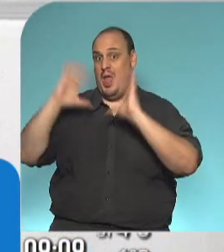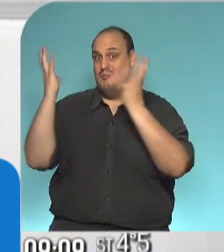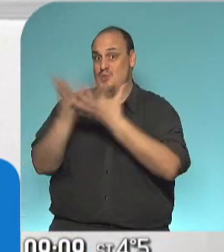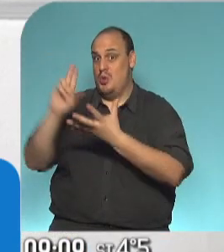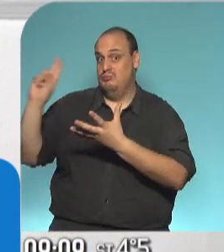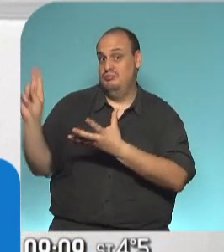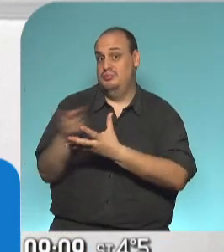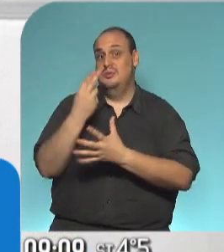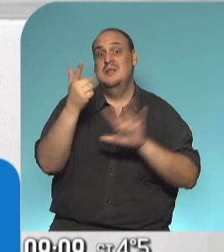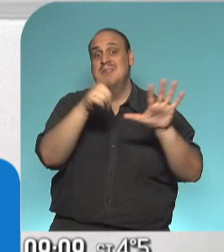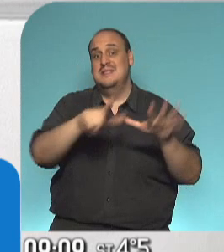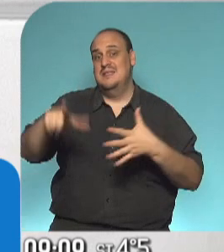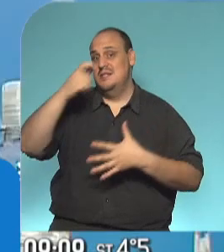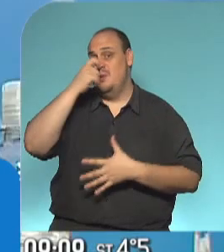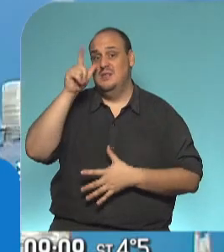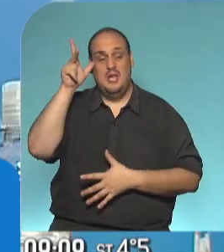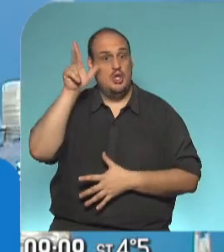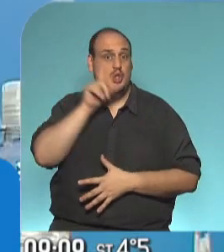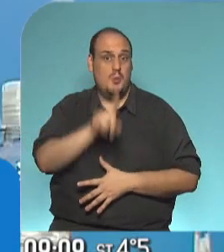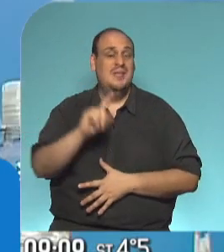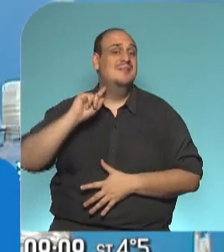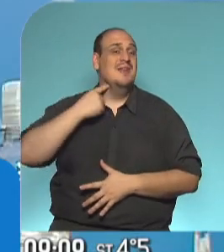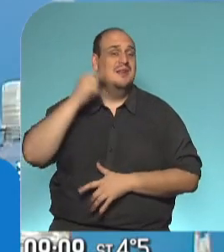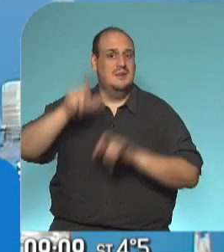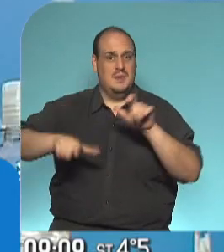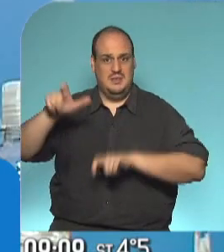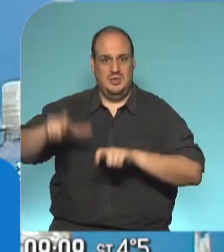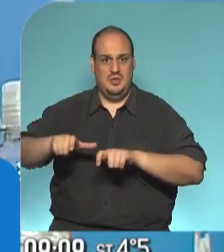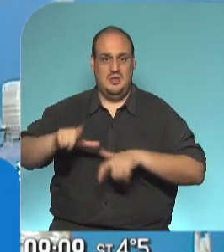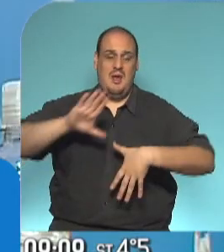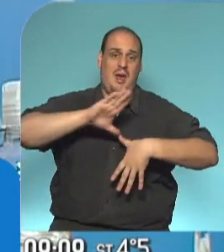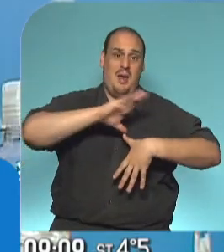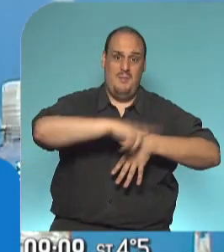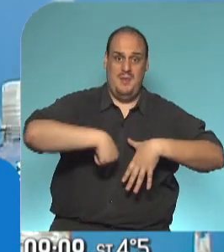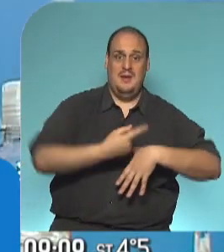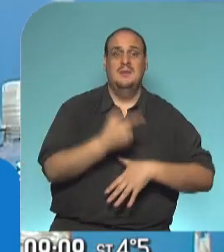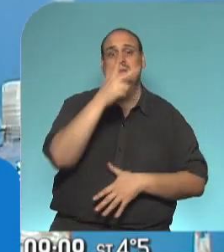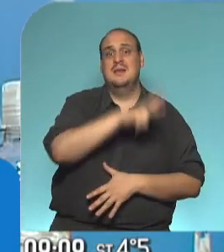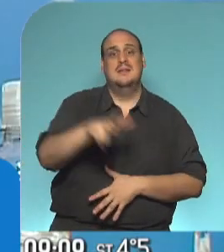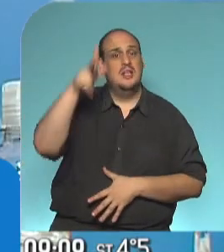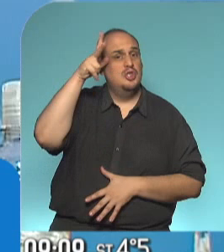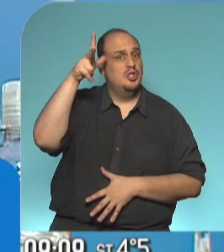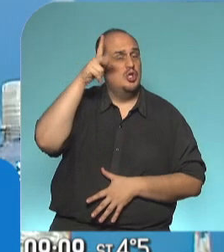global es de 728.013 personas y a nivel americano